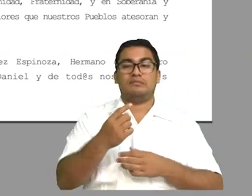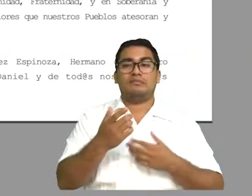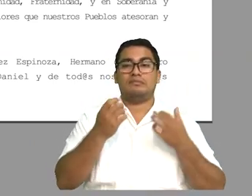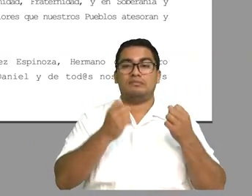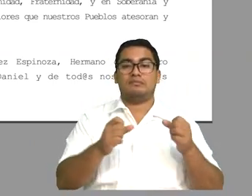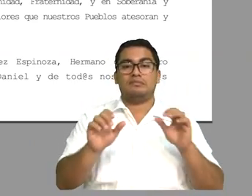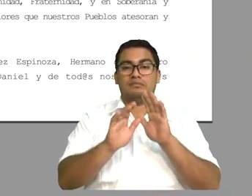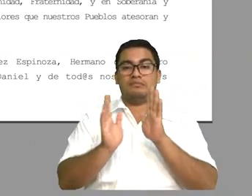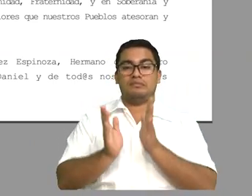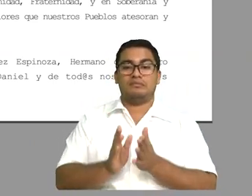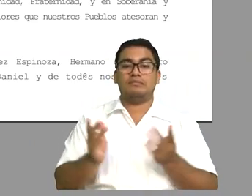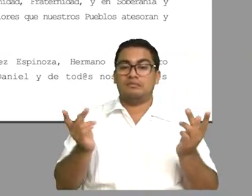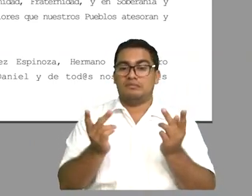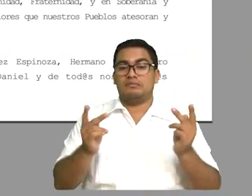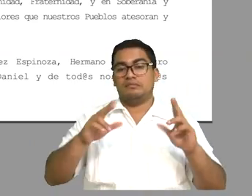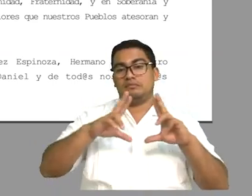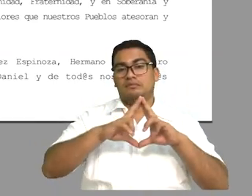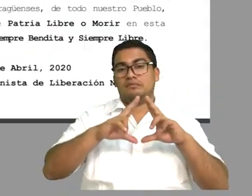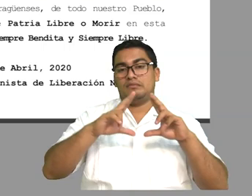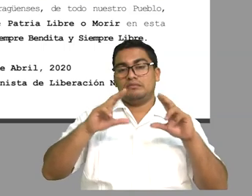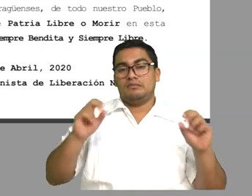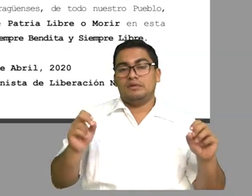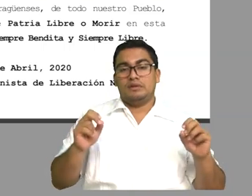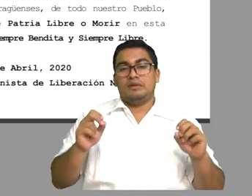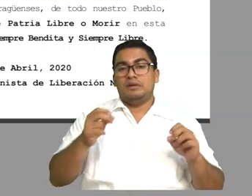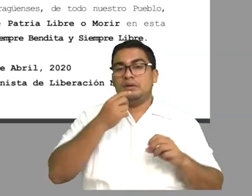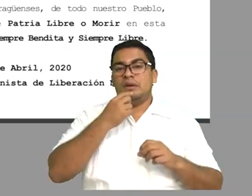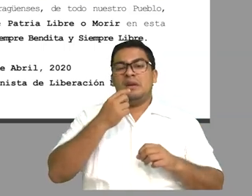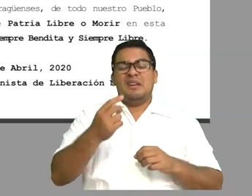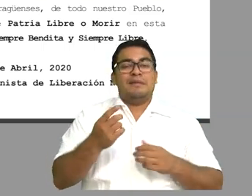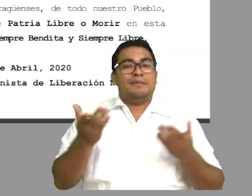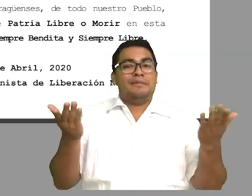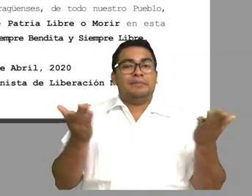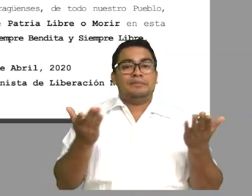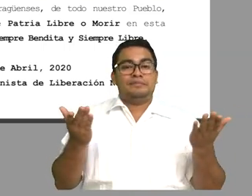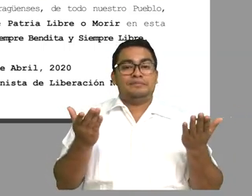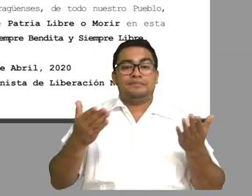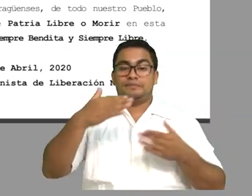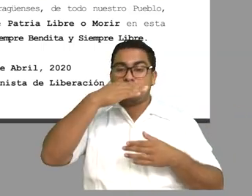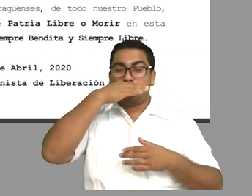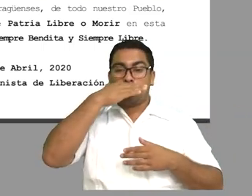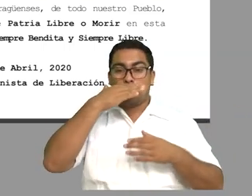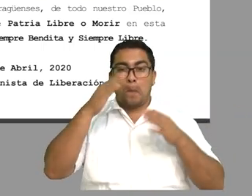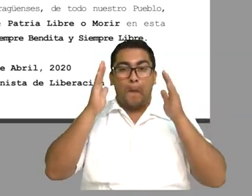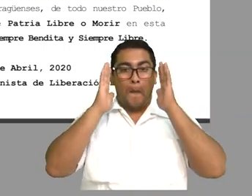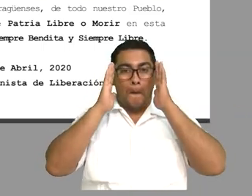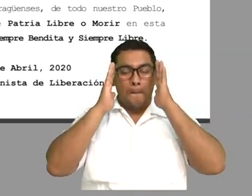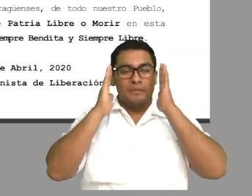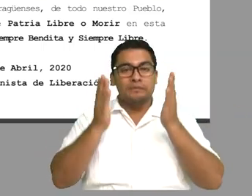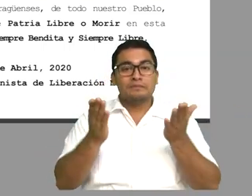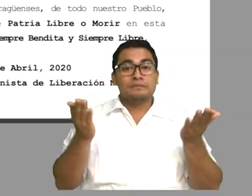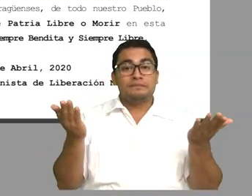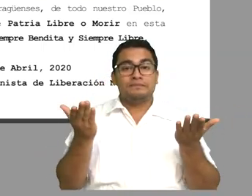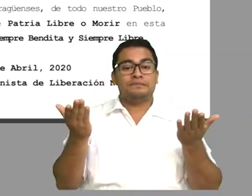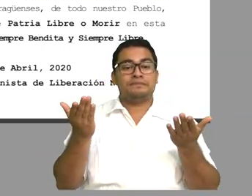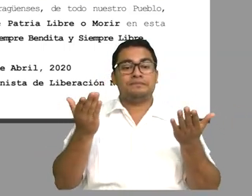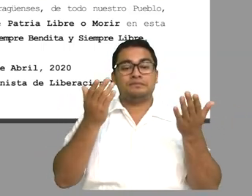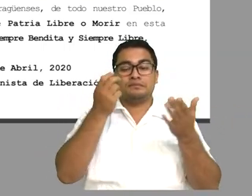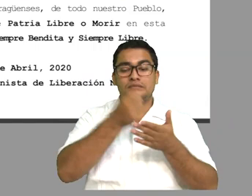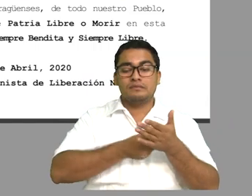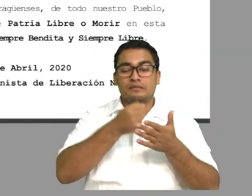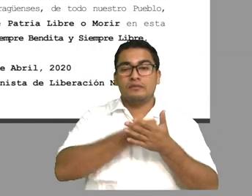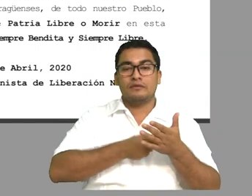nosotros, los guerrilleros y las guerrilleras sandinistas, luchadores